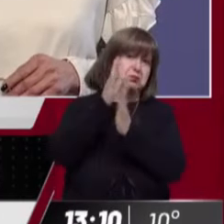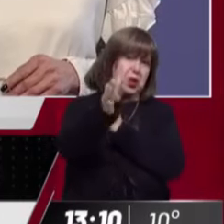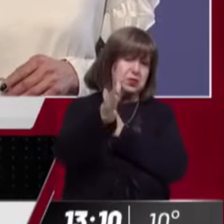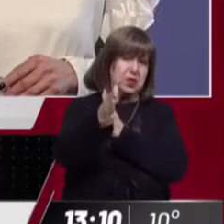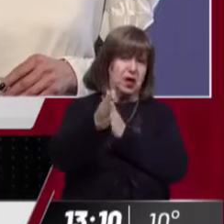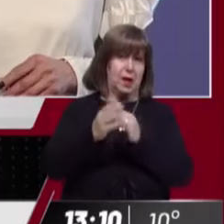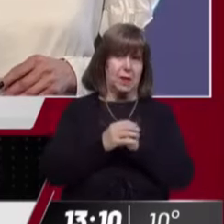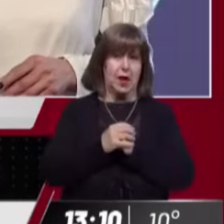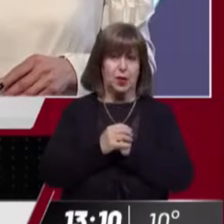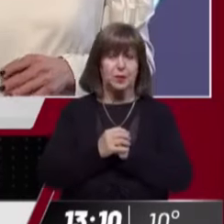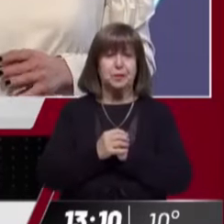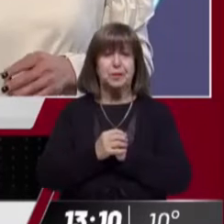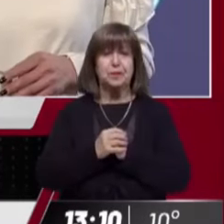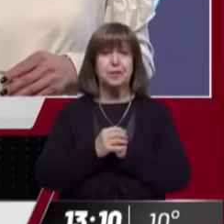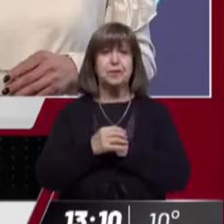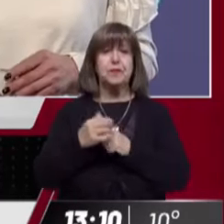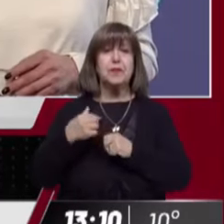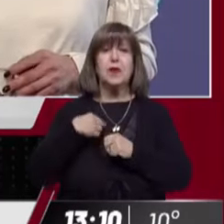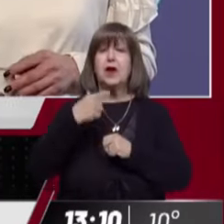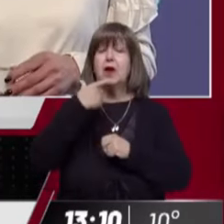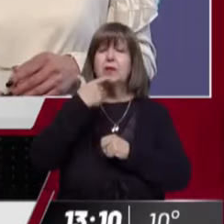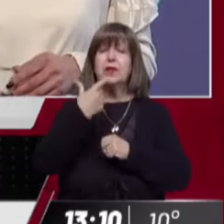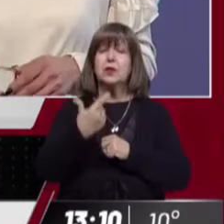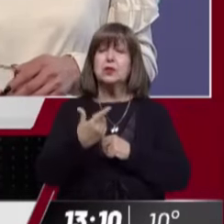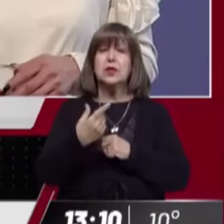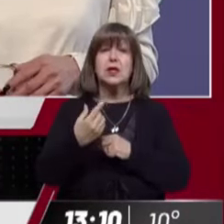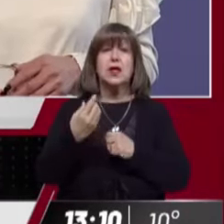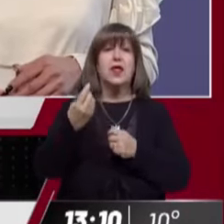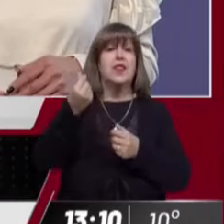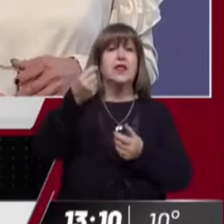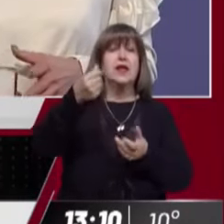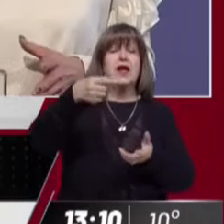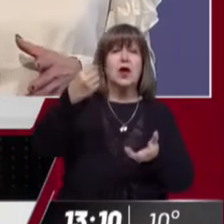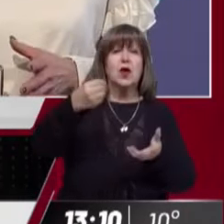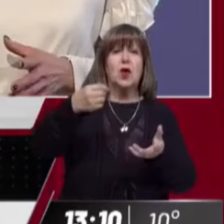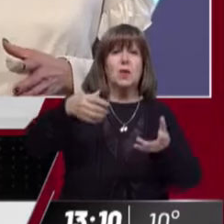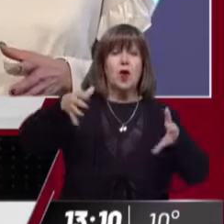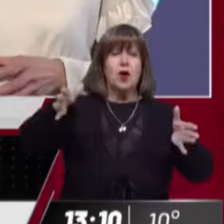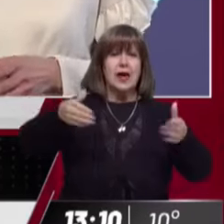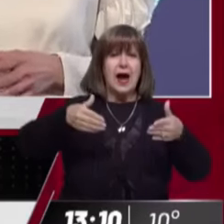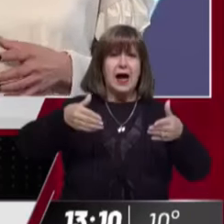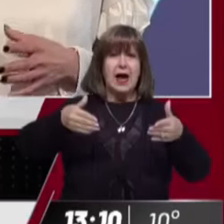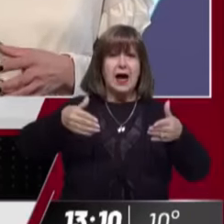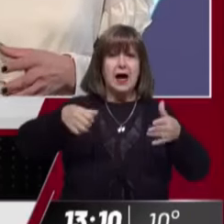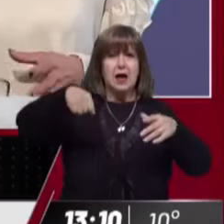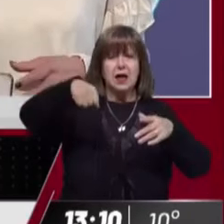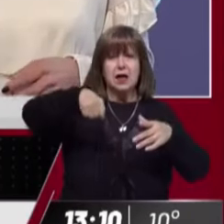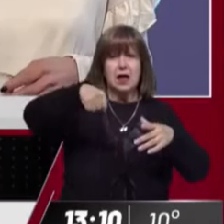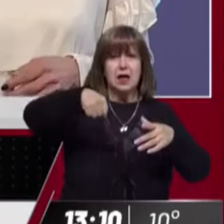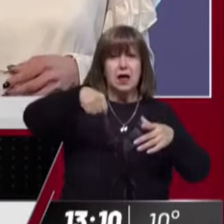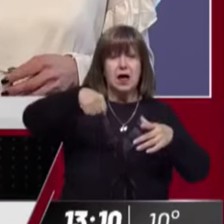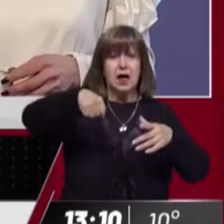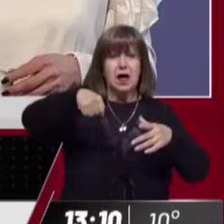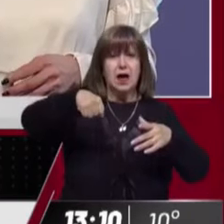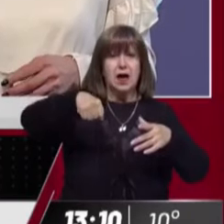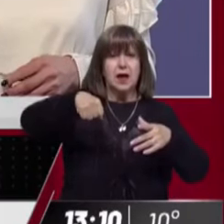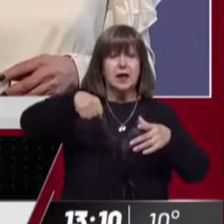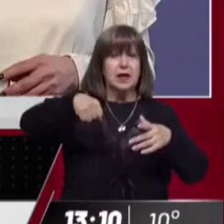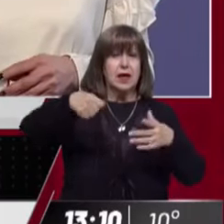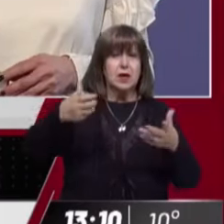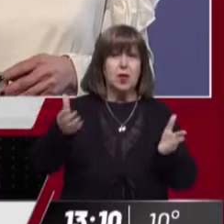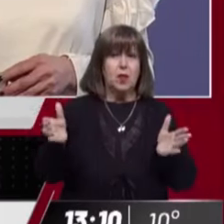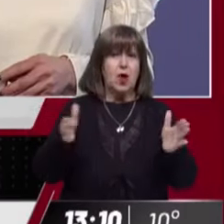los delincuentes. Claro. No, digo, según lo que trascendió, el dinero lo llevaban en dos cajas de resma y en una caja de mercadería.